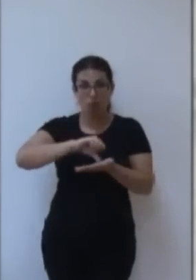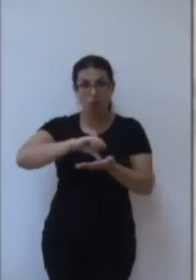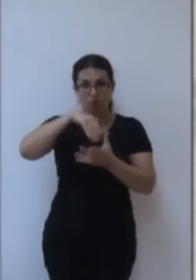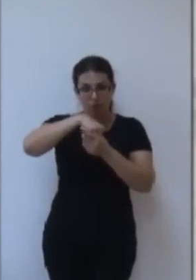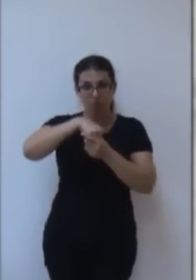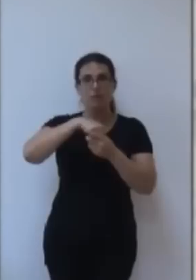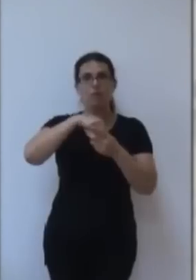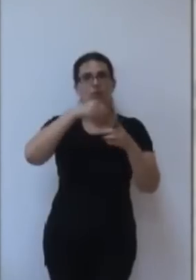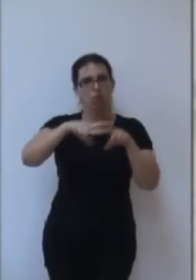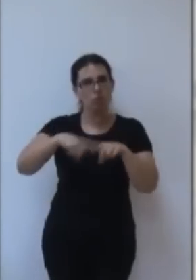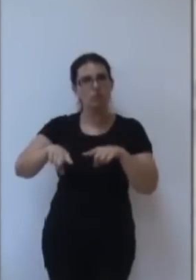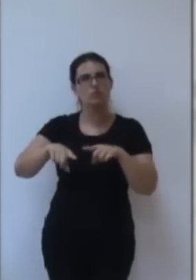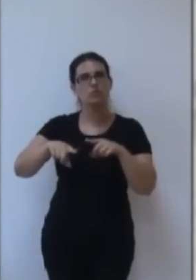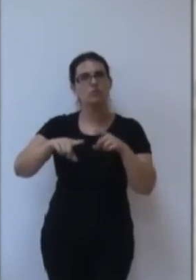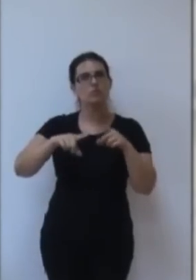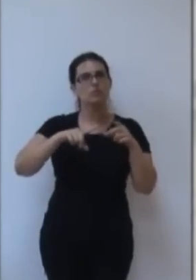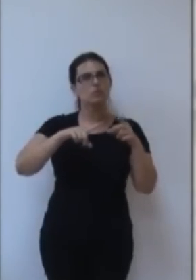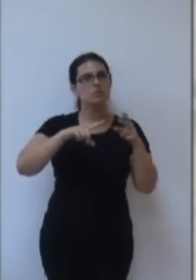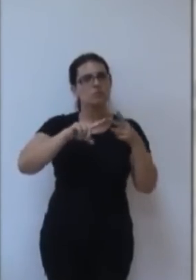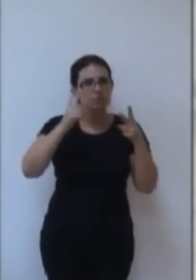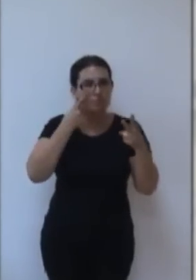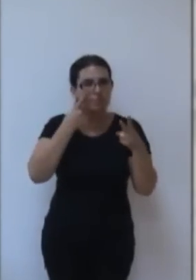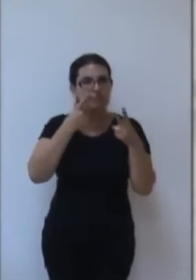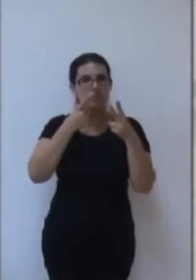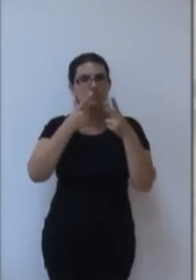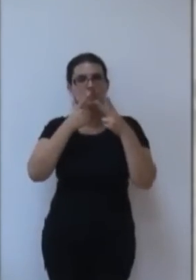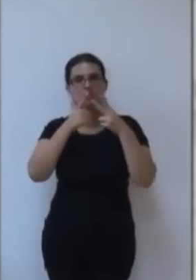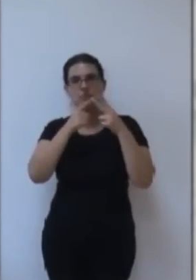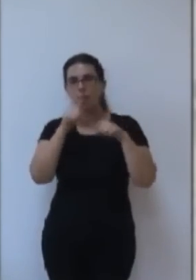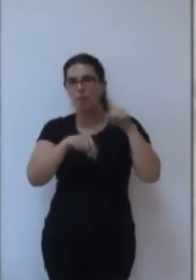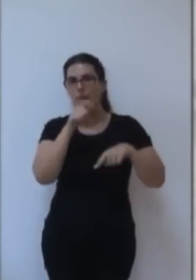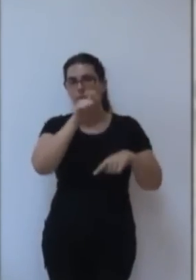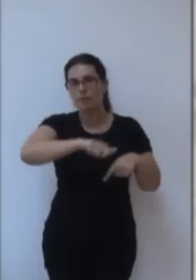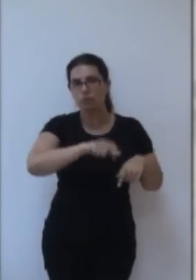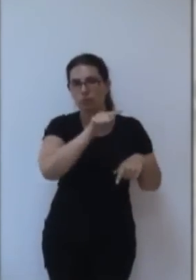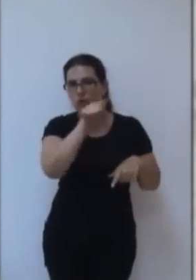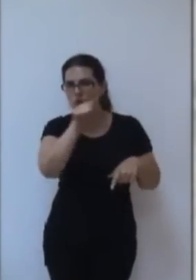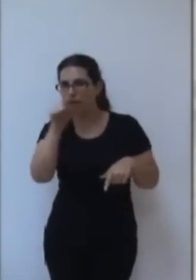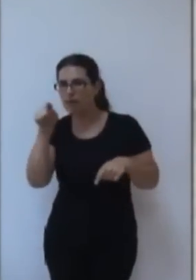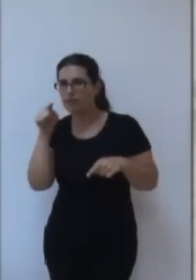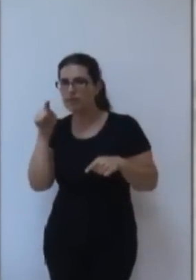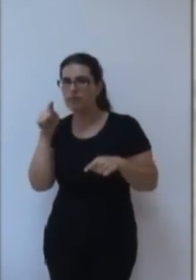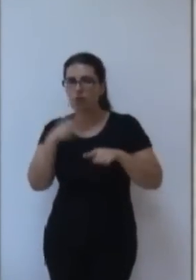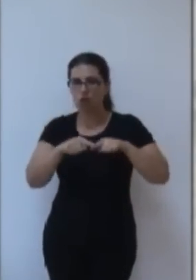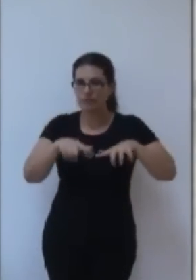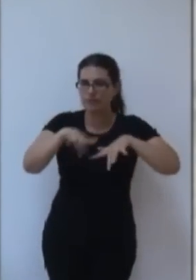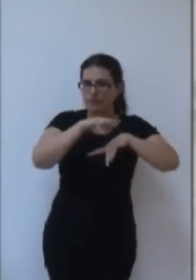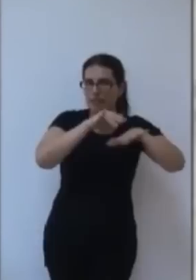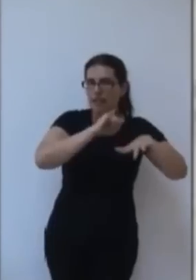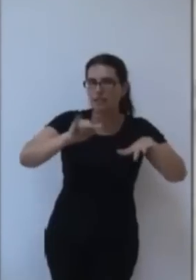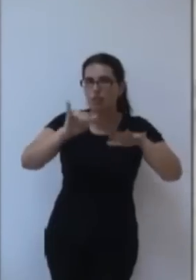cosas, detecta cosas, y en el conjunto de eso que detecta de cada una de las personas y de lo que hay,